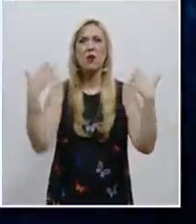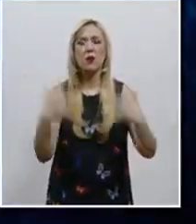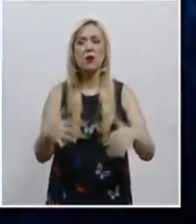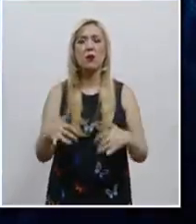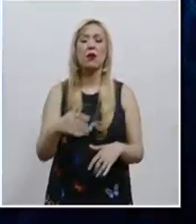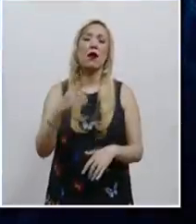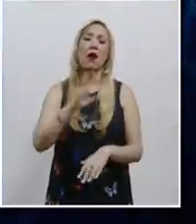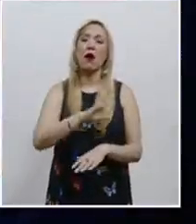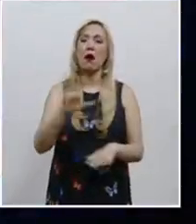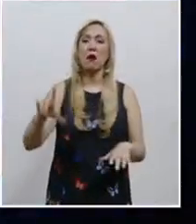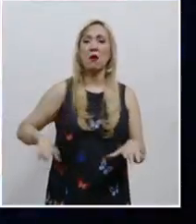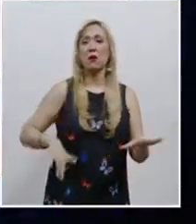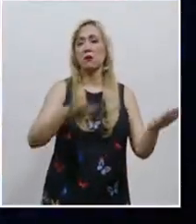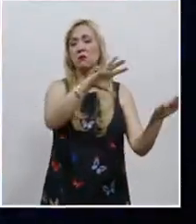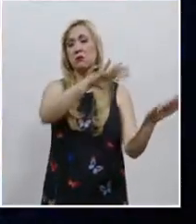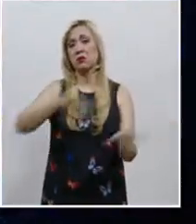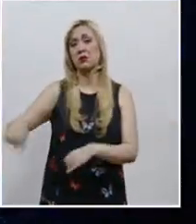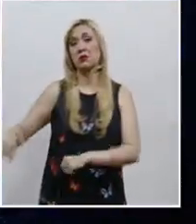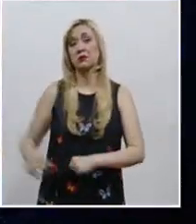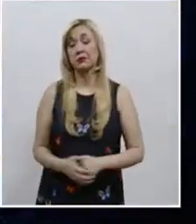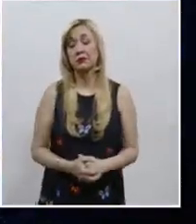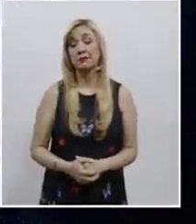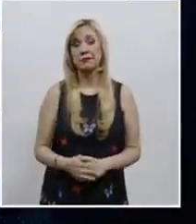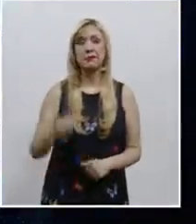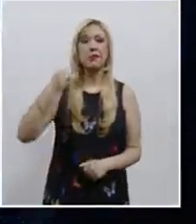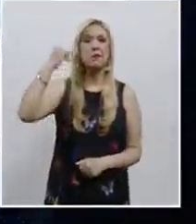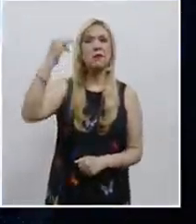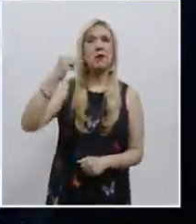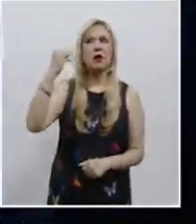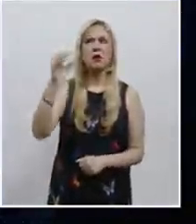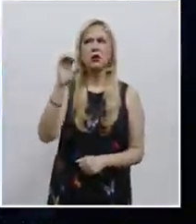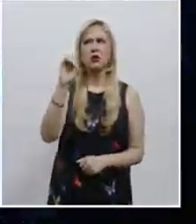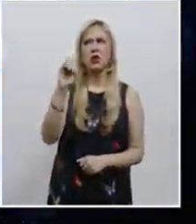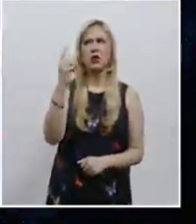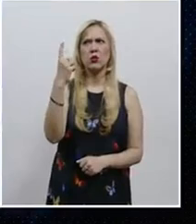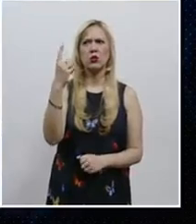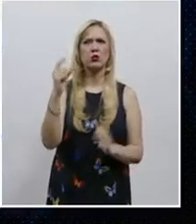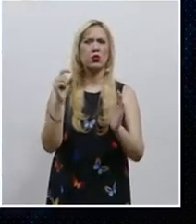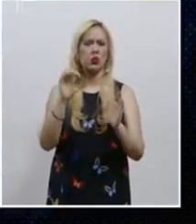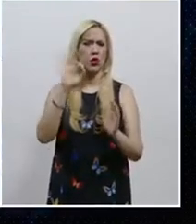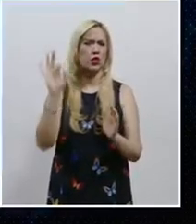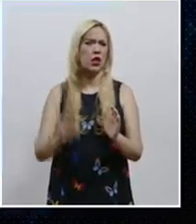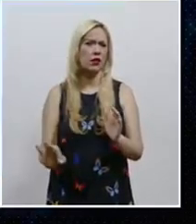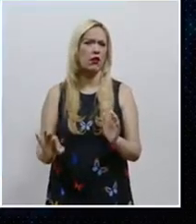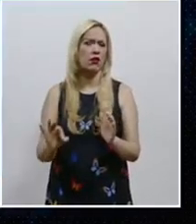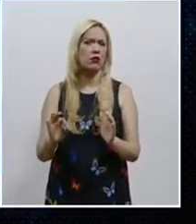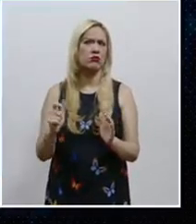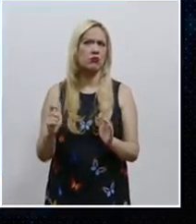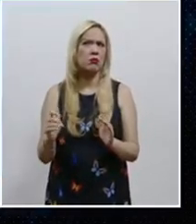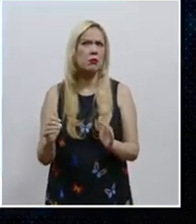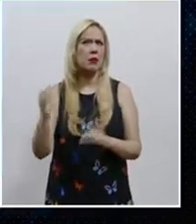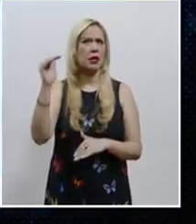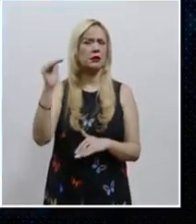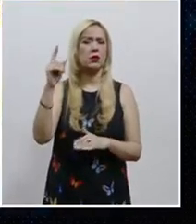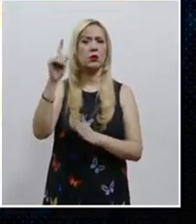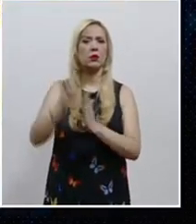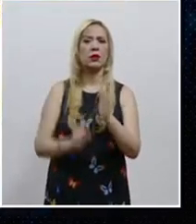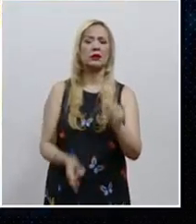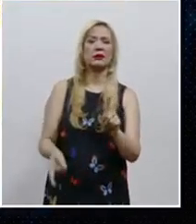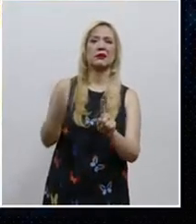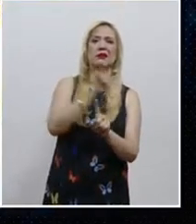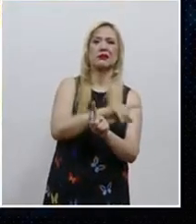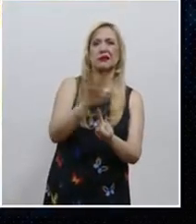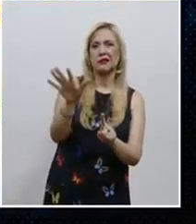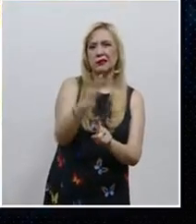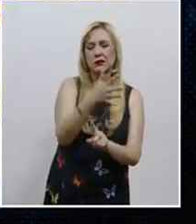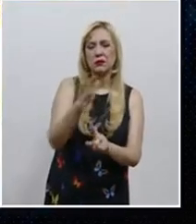extinción. En marzo, la economía del país creció 0.1% en comparación con el mes previo, de acuerdo con el indicador